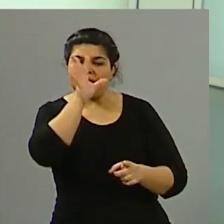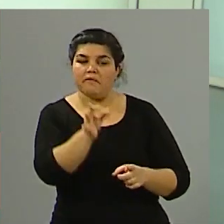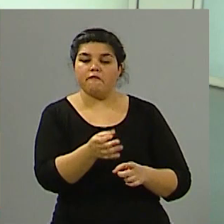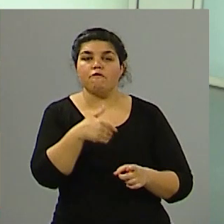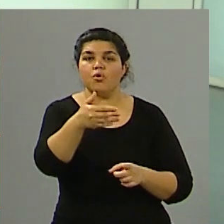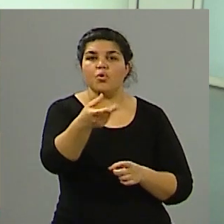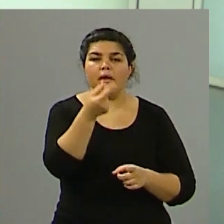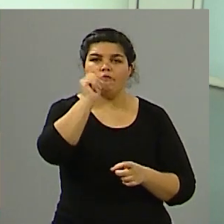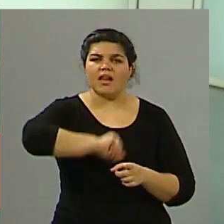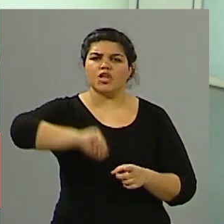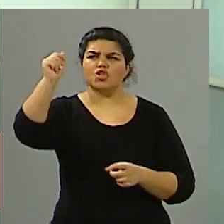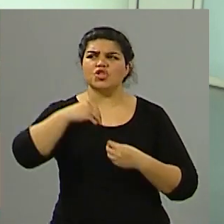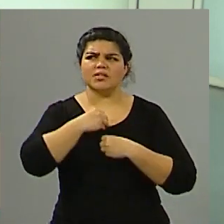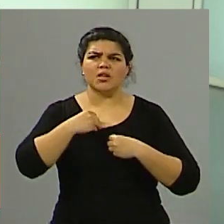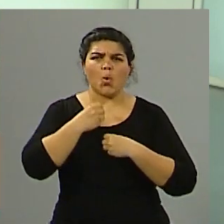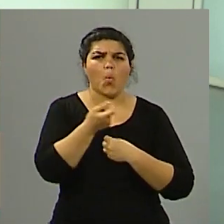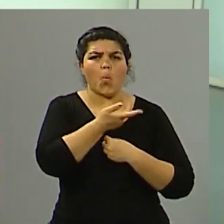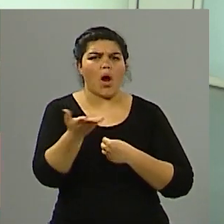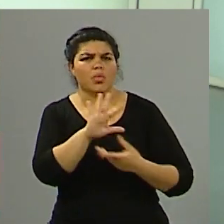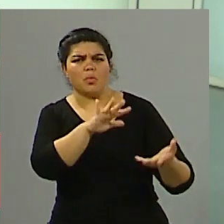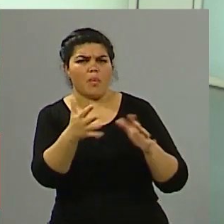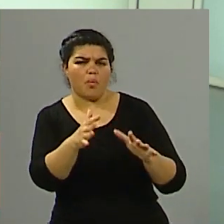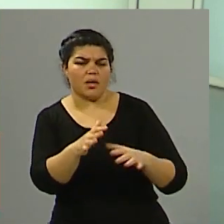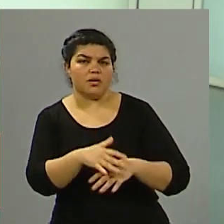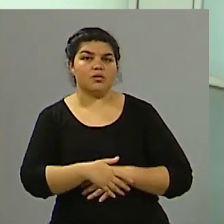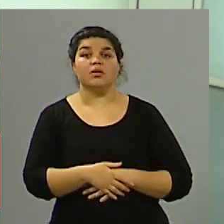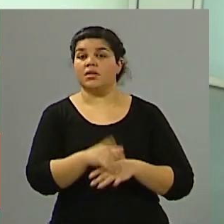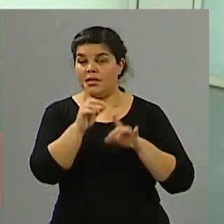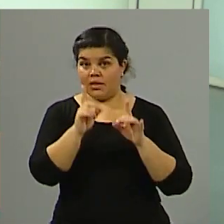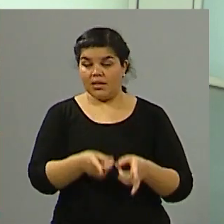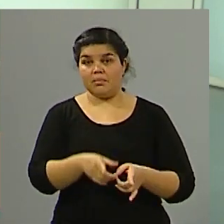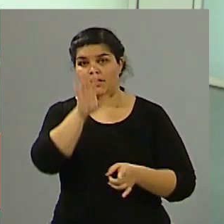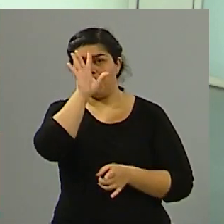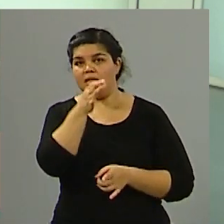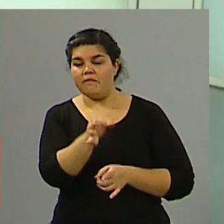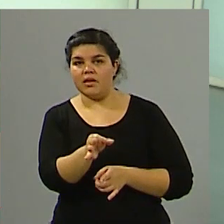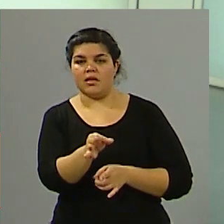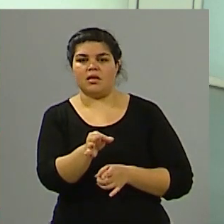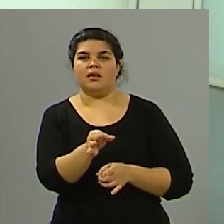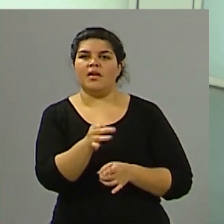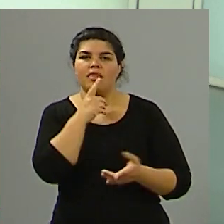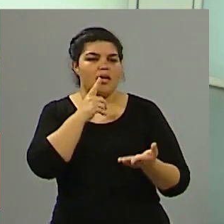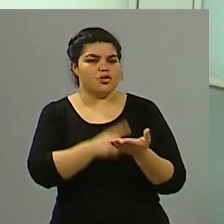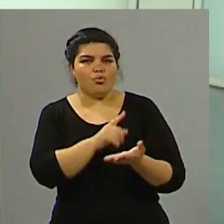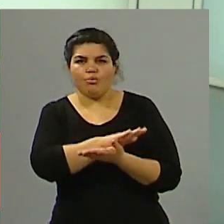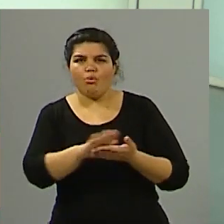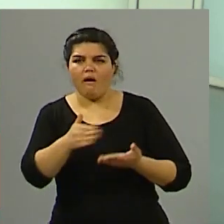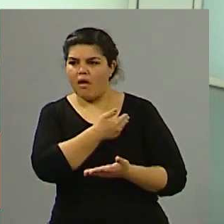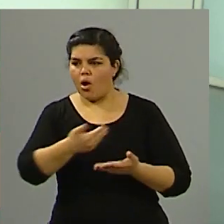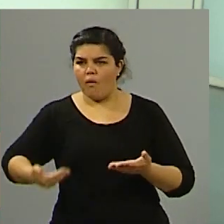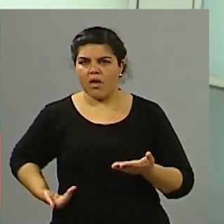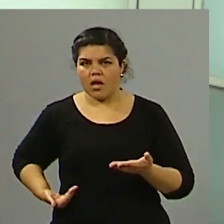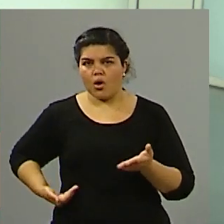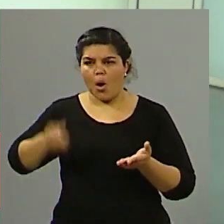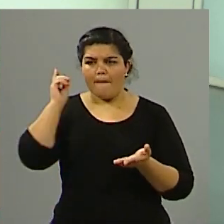inflación, si realmente va a servir esto como una medida económica, las nuevas medidas, esto que siempre, cada vez que hay un tipo de medida